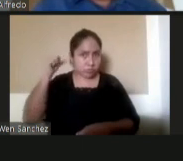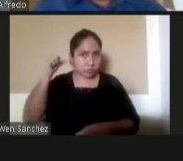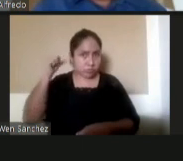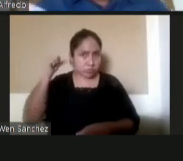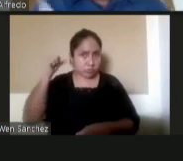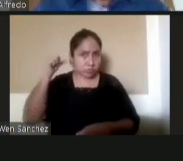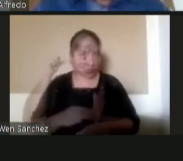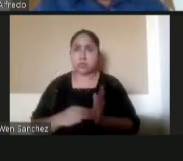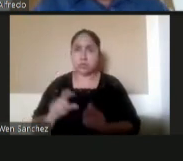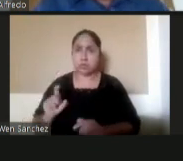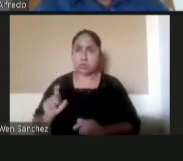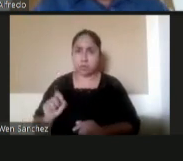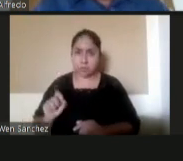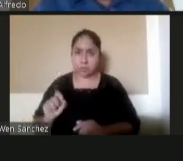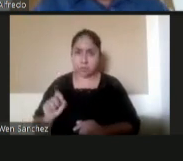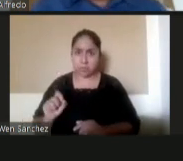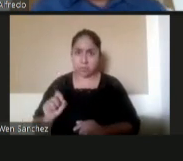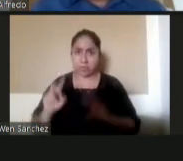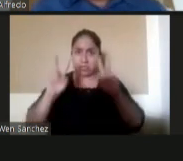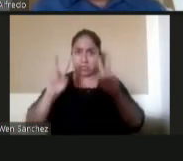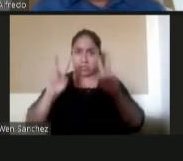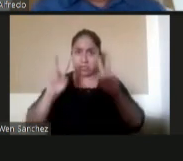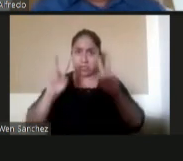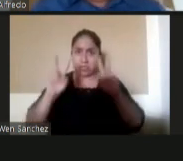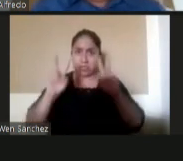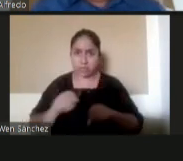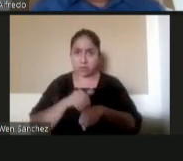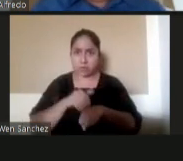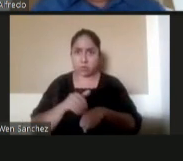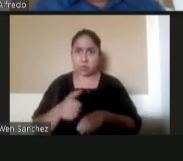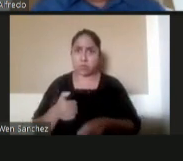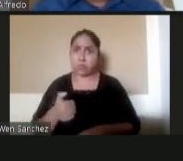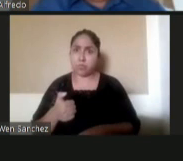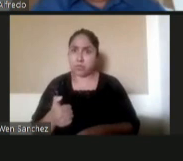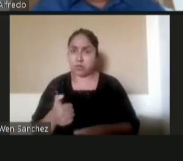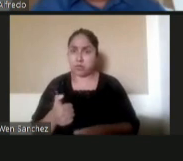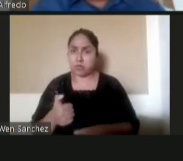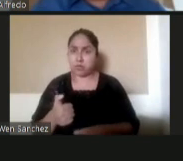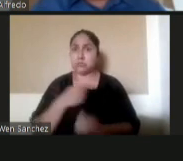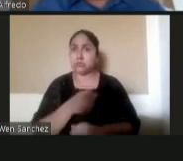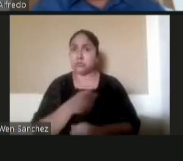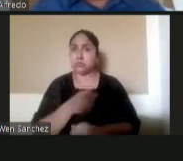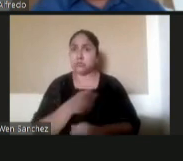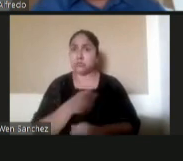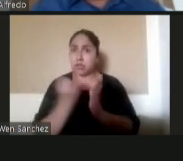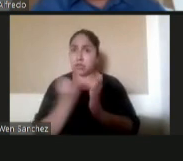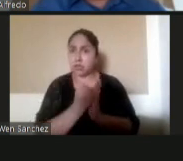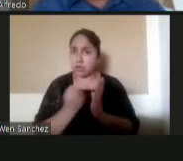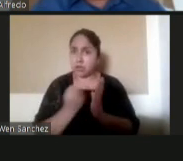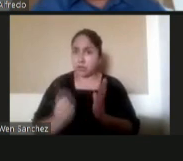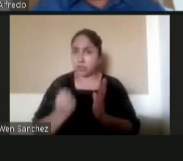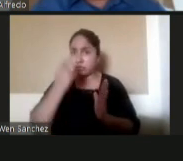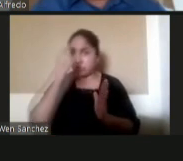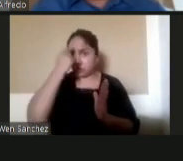del orden del día, relativo a la autorización para la modificación del asunto relativo a la autorización para instituir el